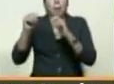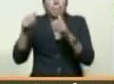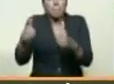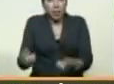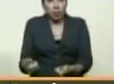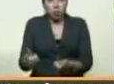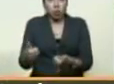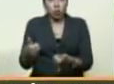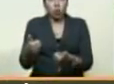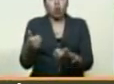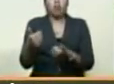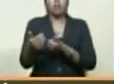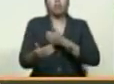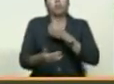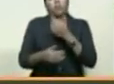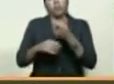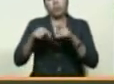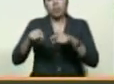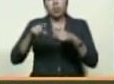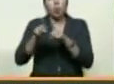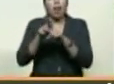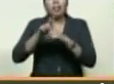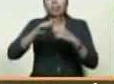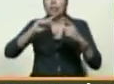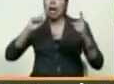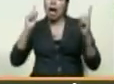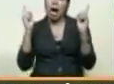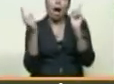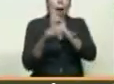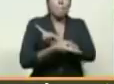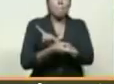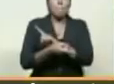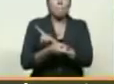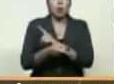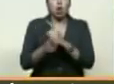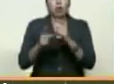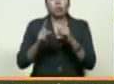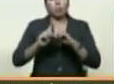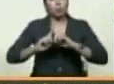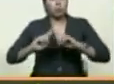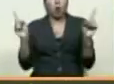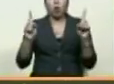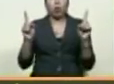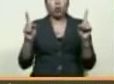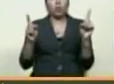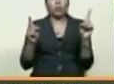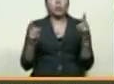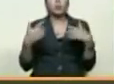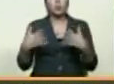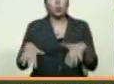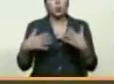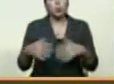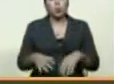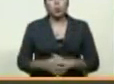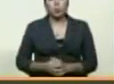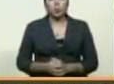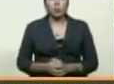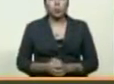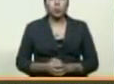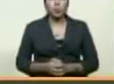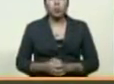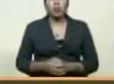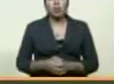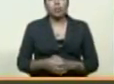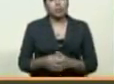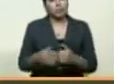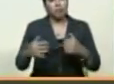una vuelta completa a todos los acontecimientos, a los descalabros, a la sangre